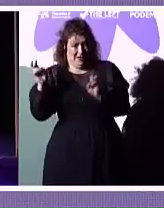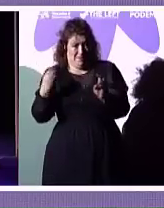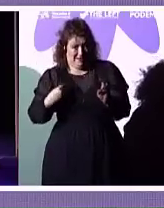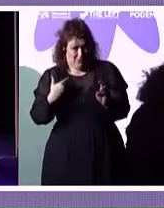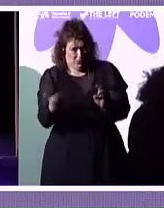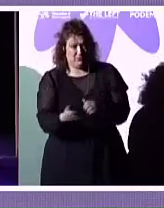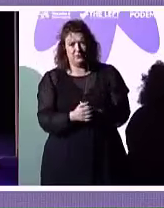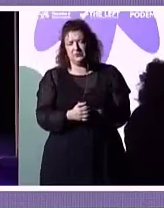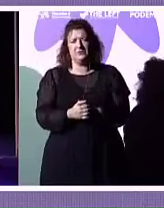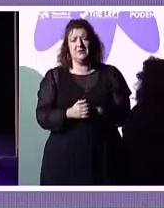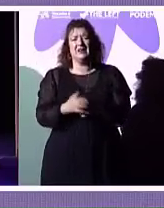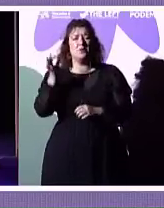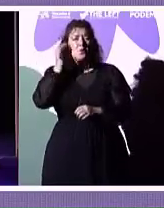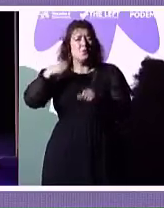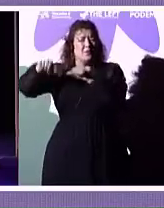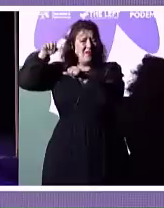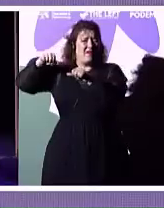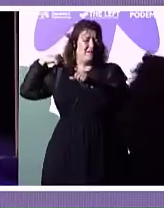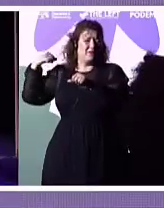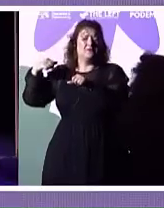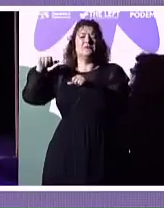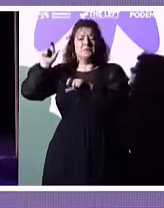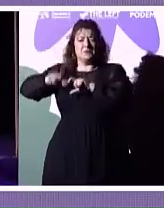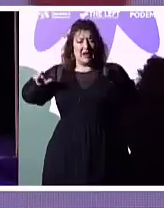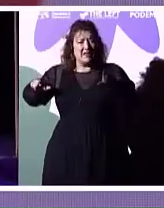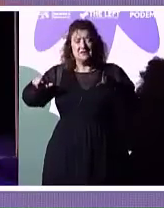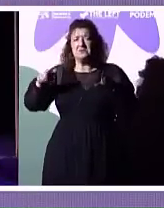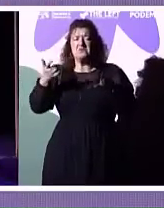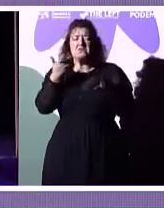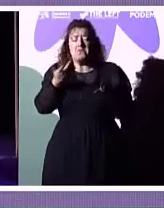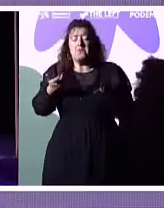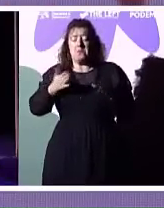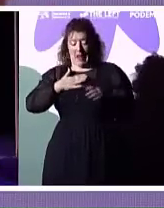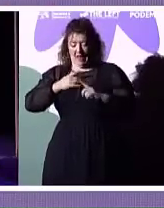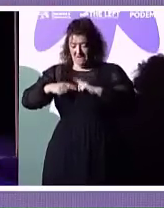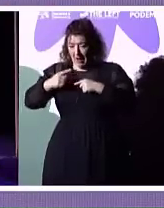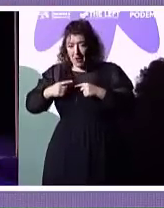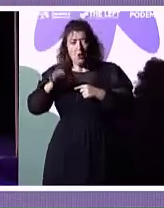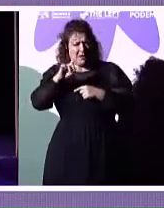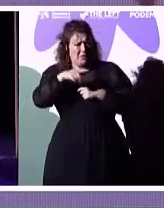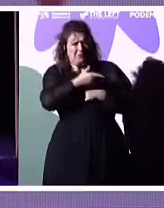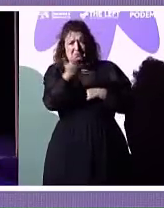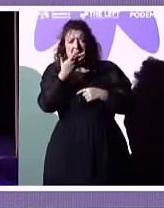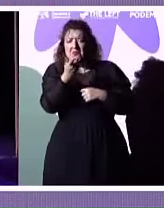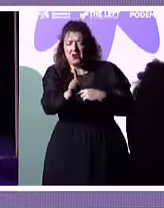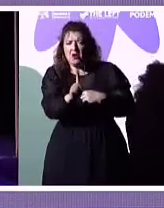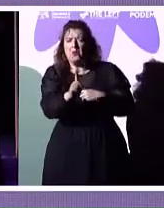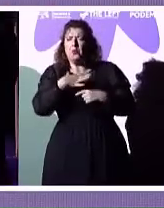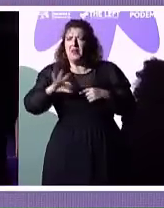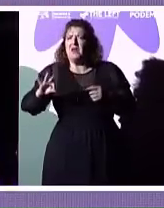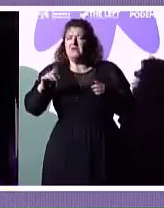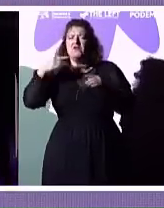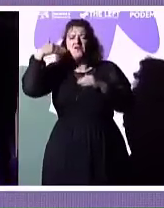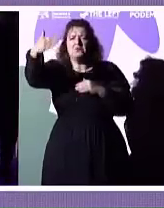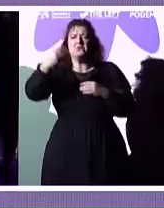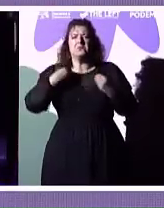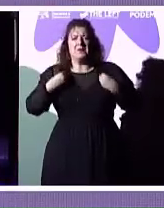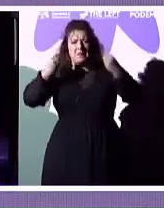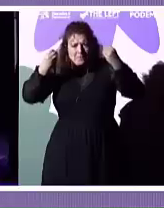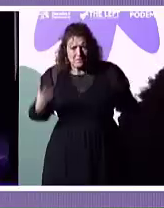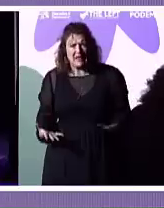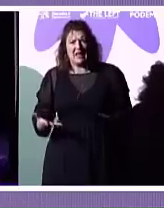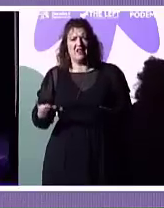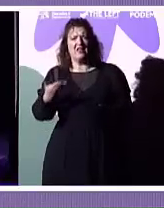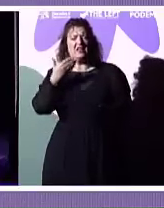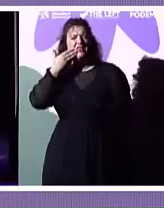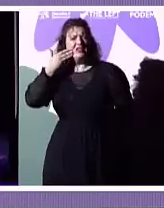para que las suyas y también la gente que no conocen De nada pueda vivir bien y pueda vivir con